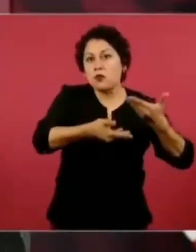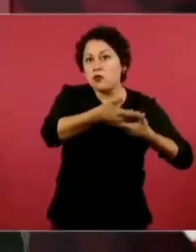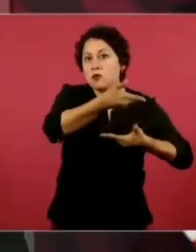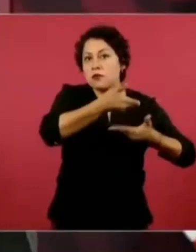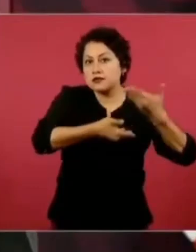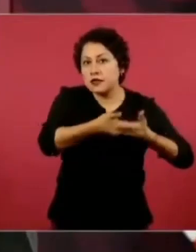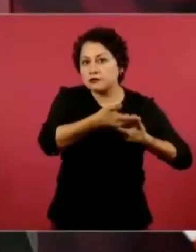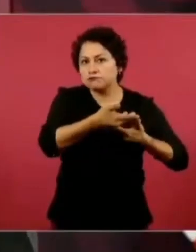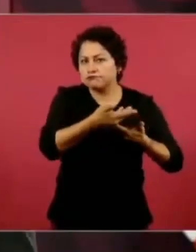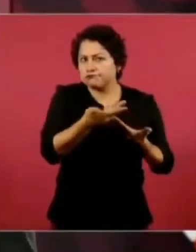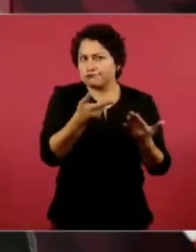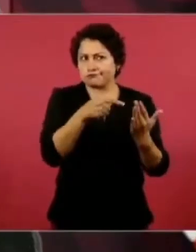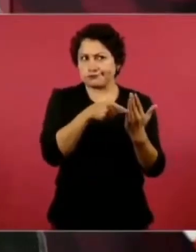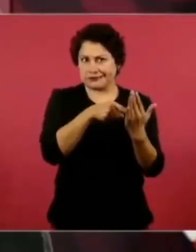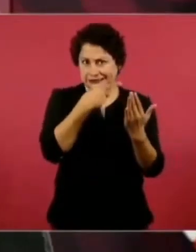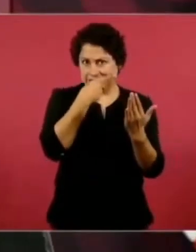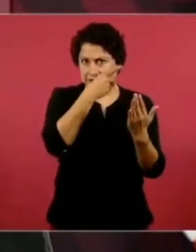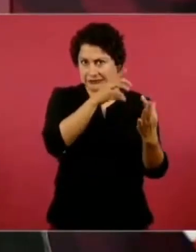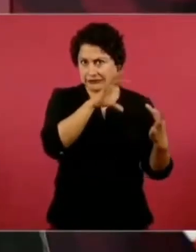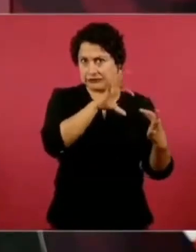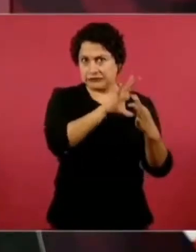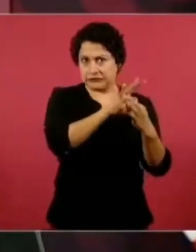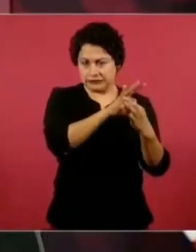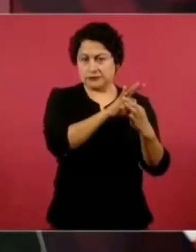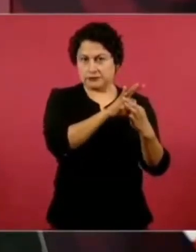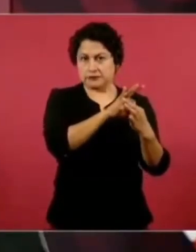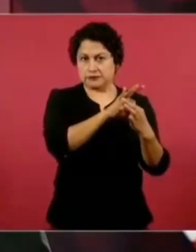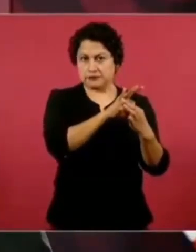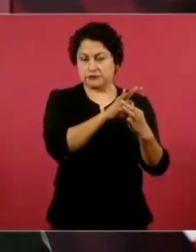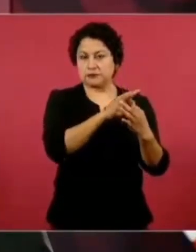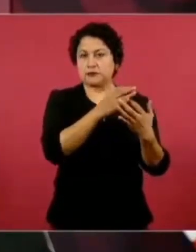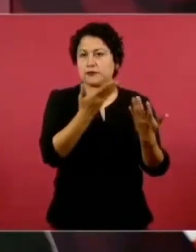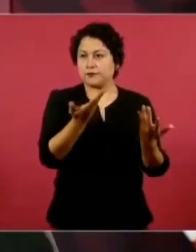ellos dicen, como se tiene un tratado,